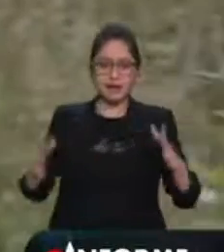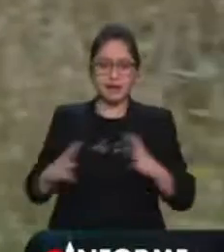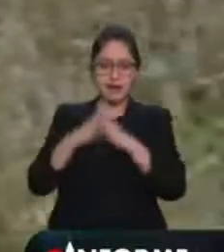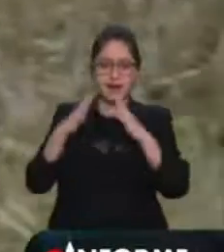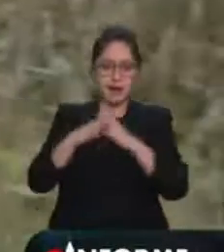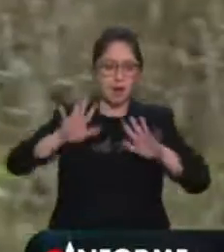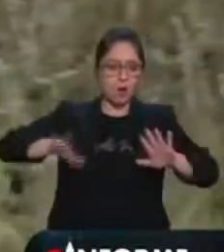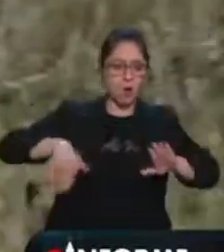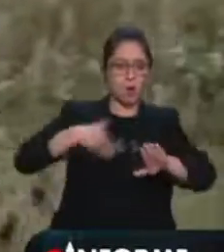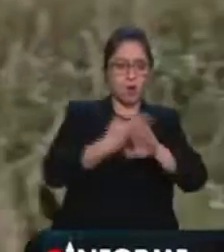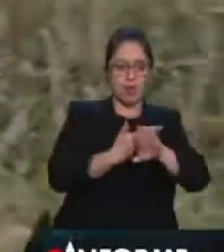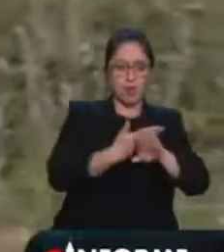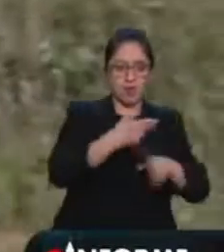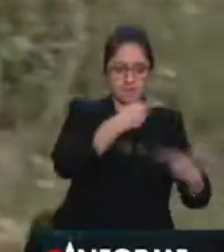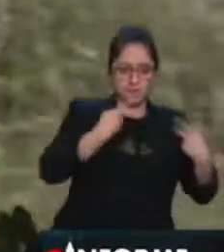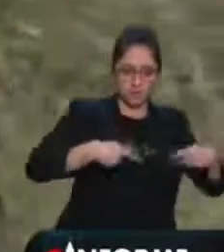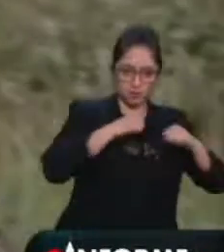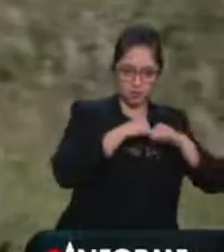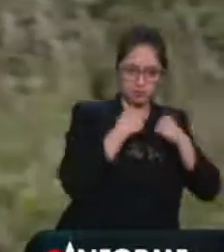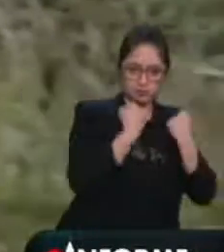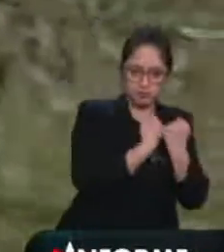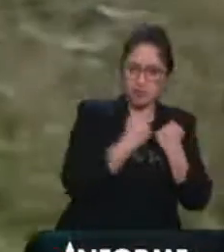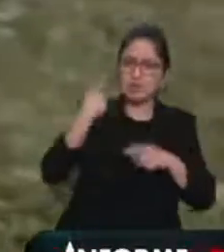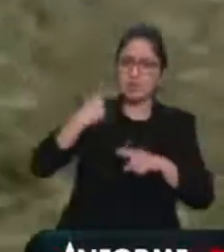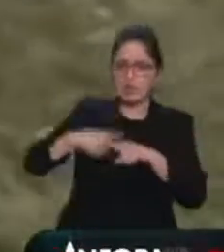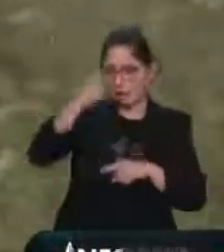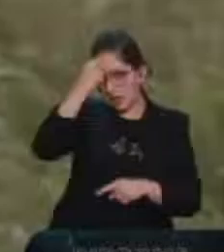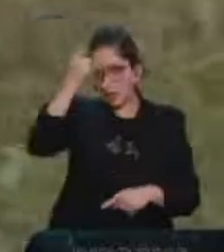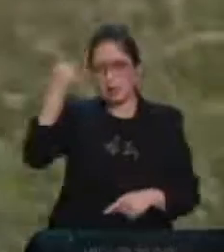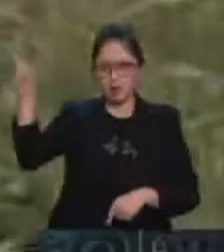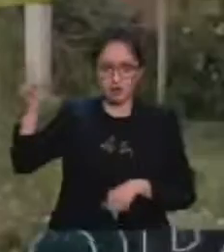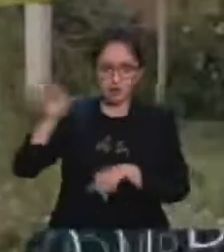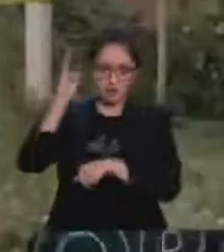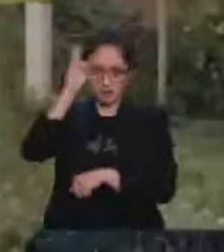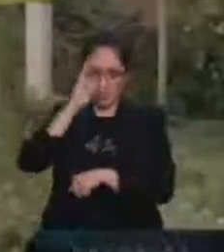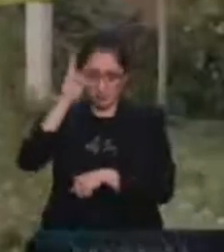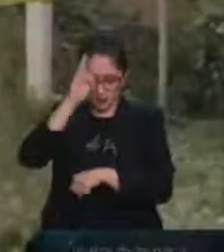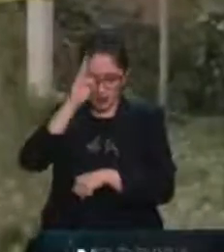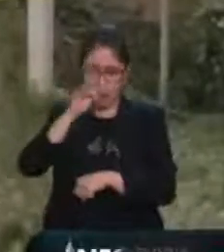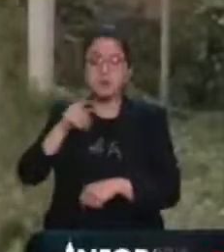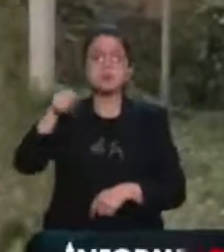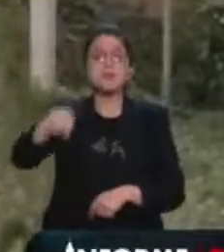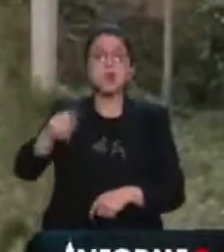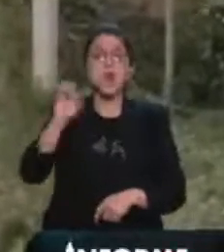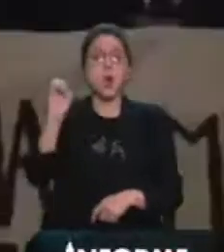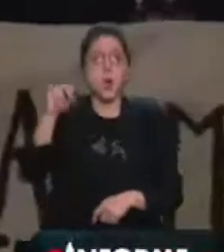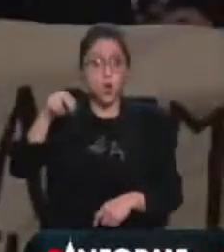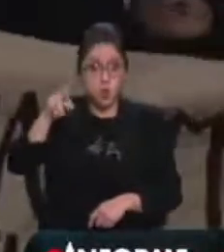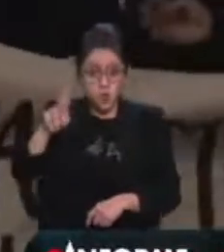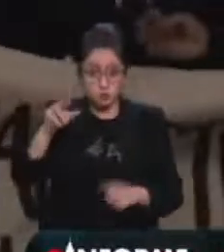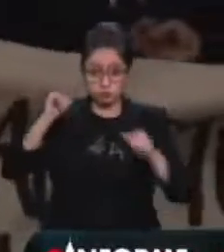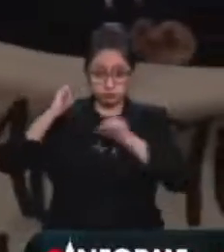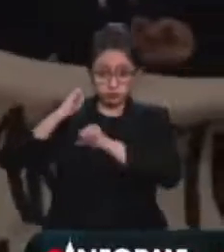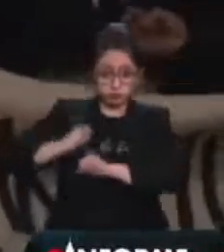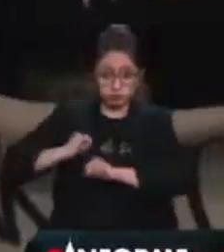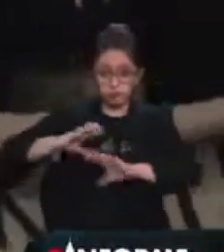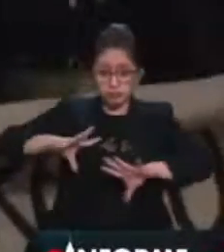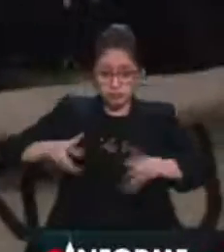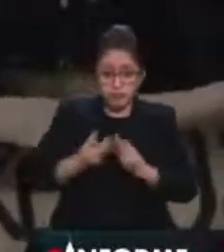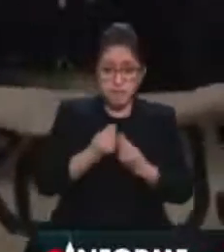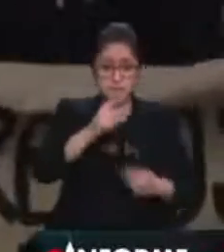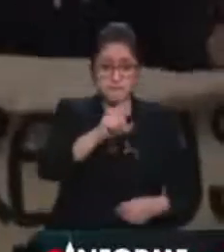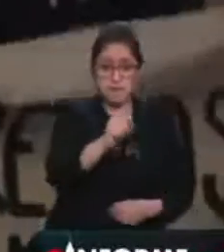Calderón. En 2014, la Oficina del Alto Comisionado de la ONU en México informó que de los más